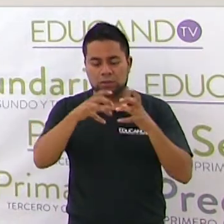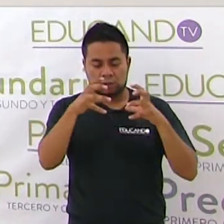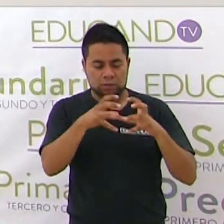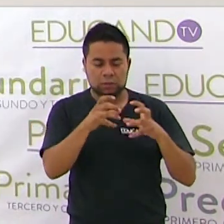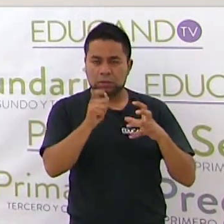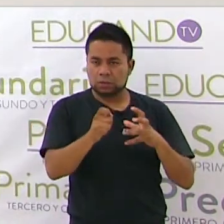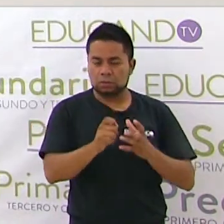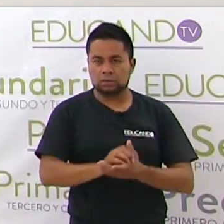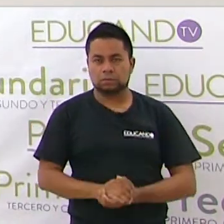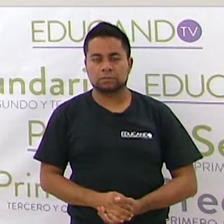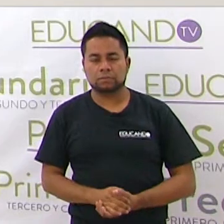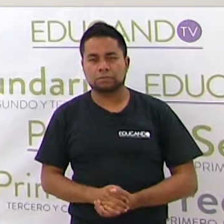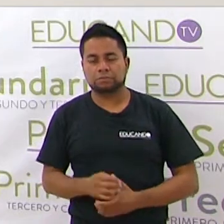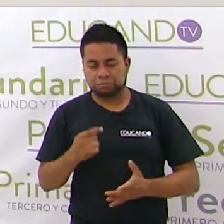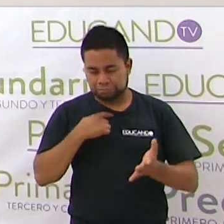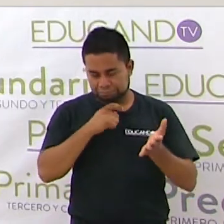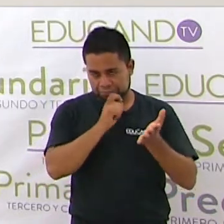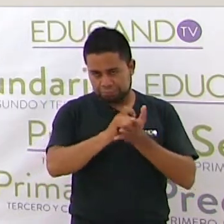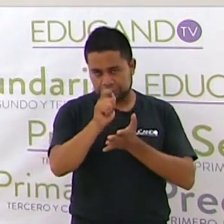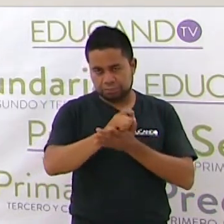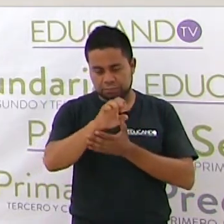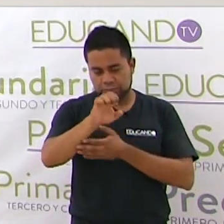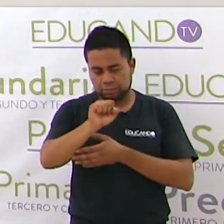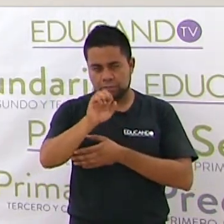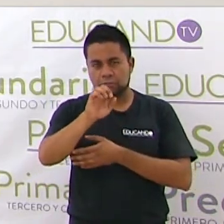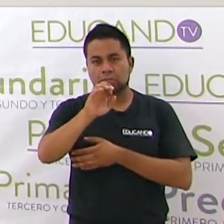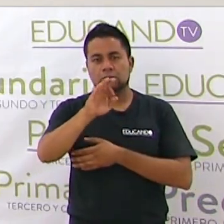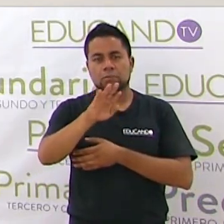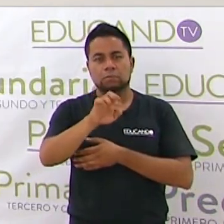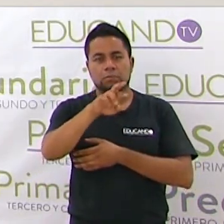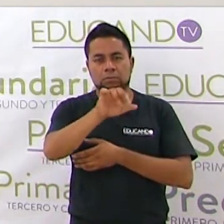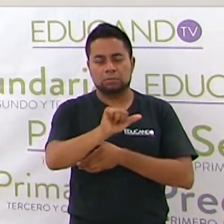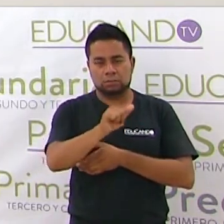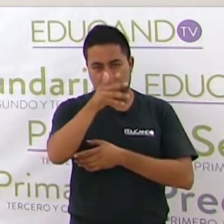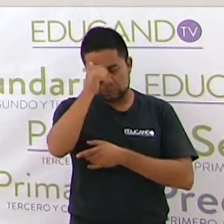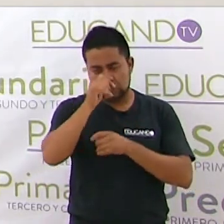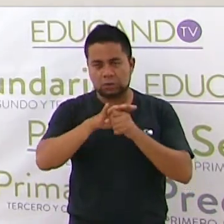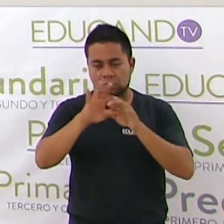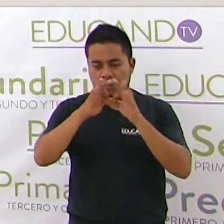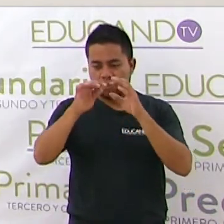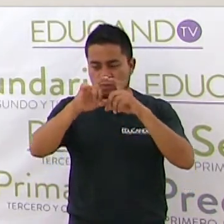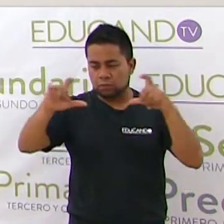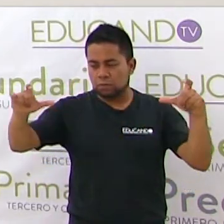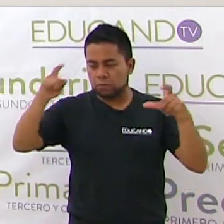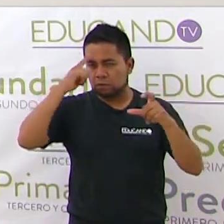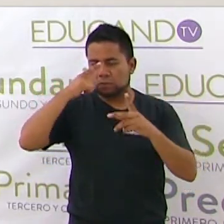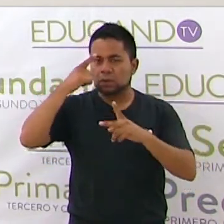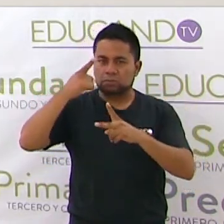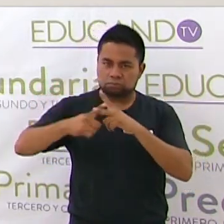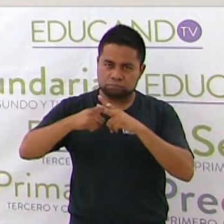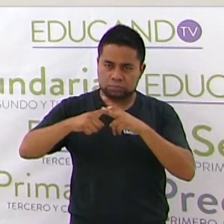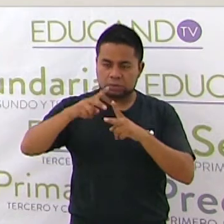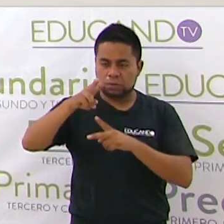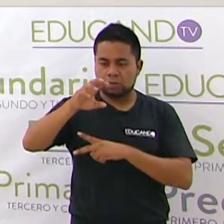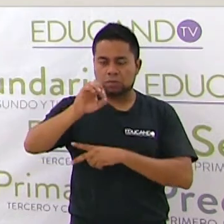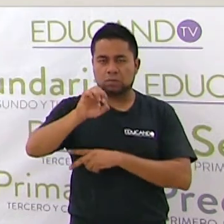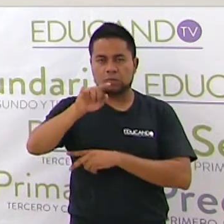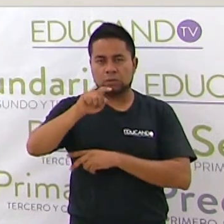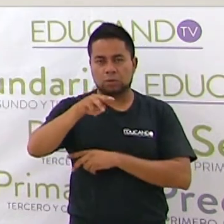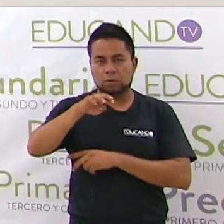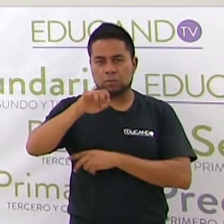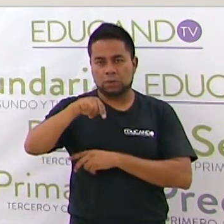esfera. Y vamos a recordar la fórmula con la cual podemos calcular el volumen de un